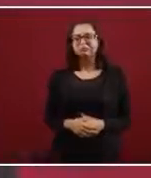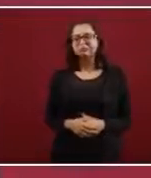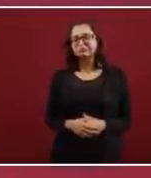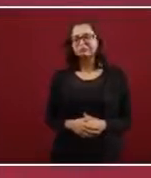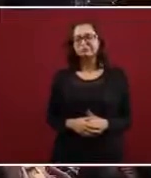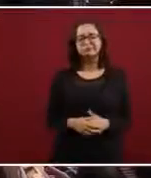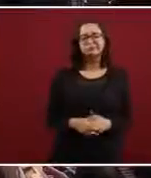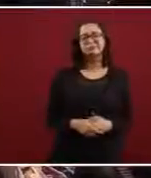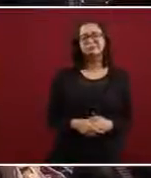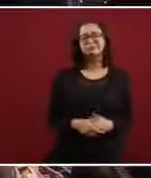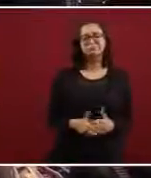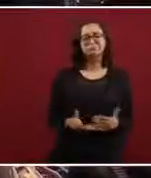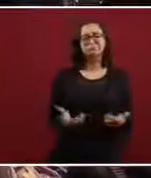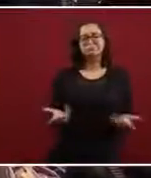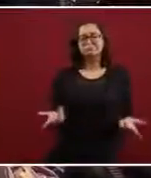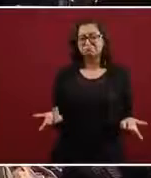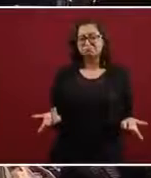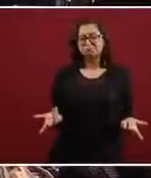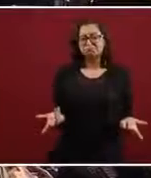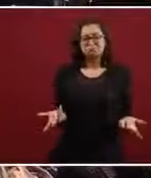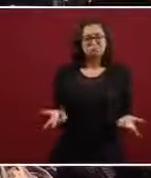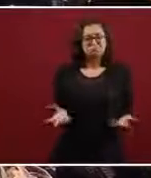pues no son